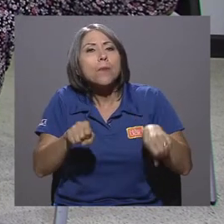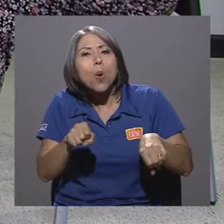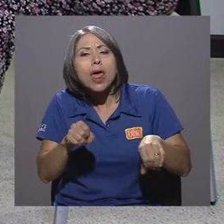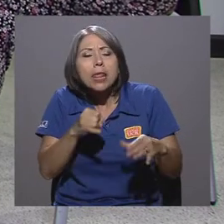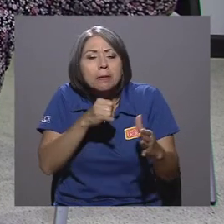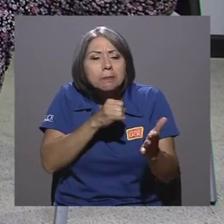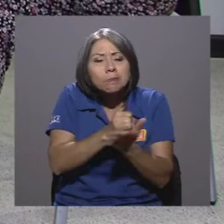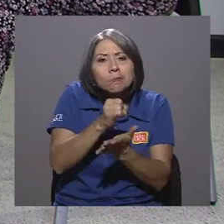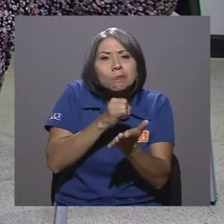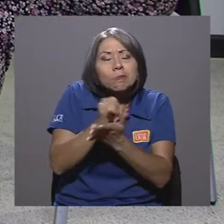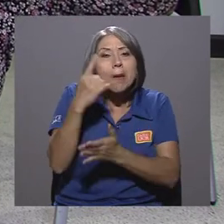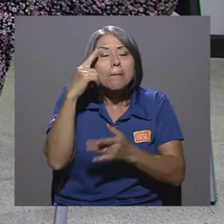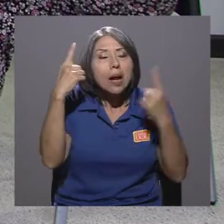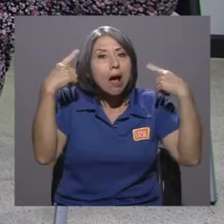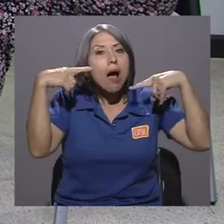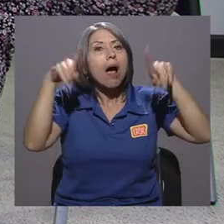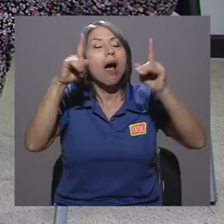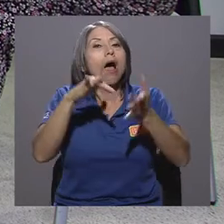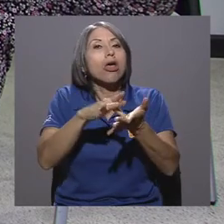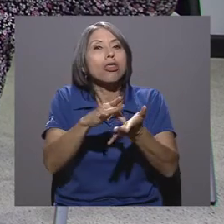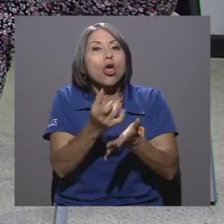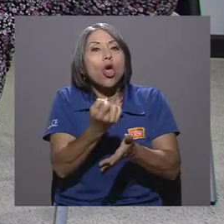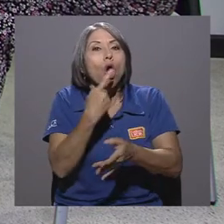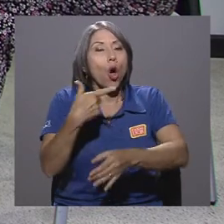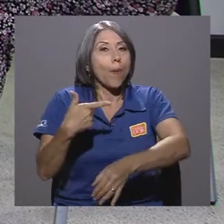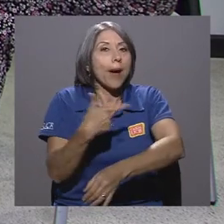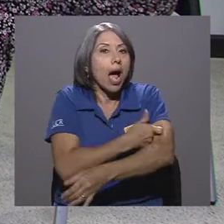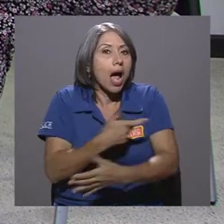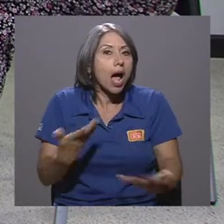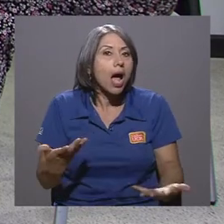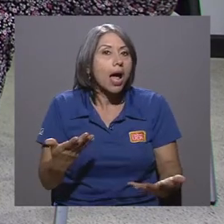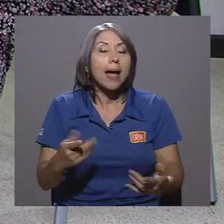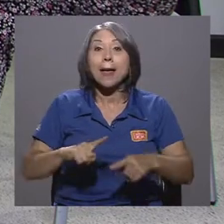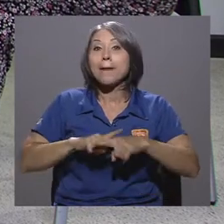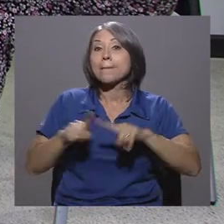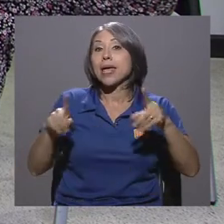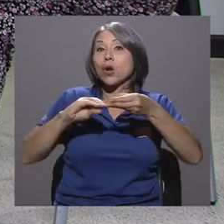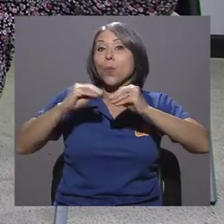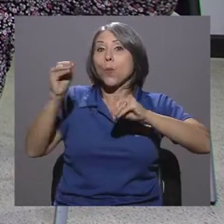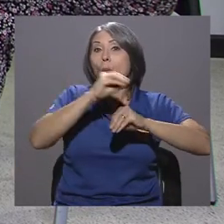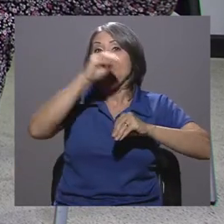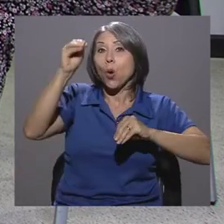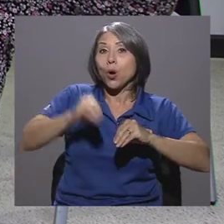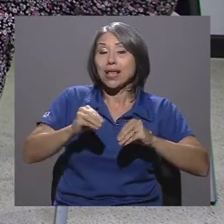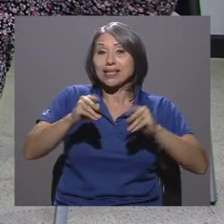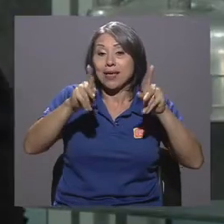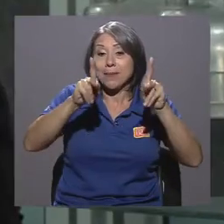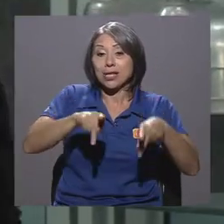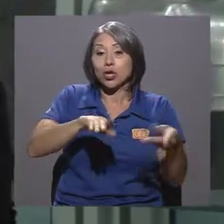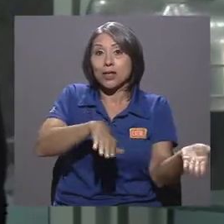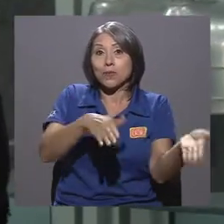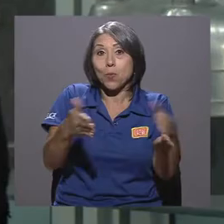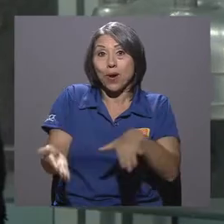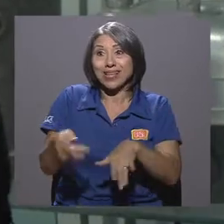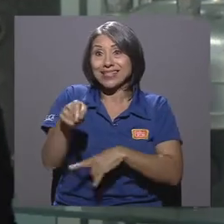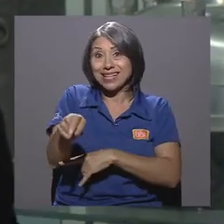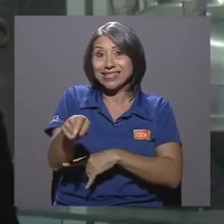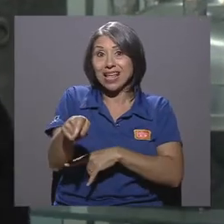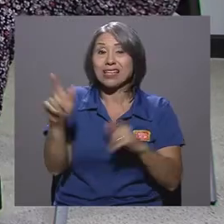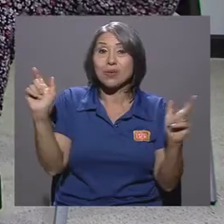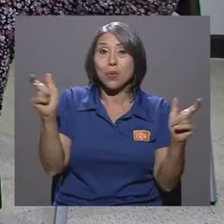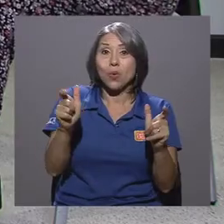a una vacuna, a un medicamento, ¿verdad? Para... Así es, pero la tasa de mortalidad de este virus es relativamente baja. La letalidad no